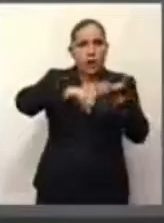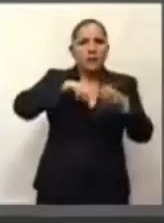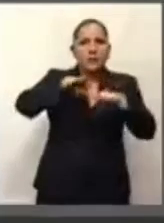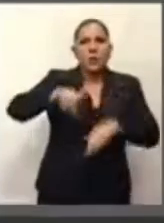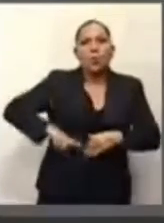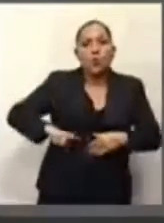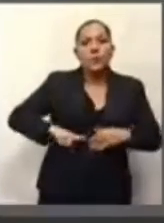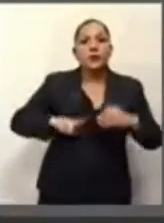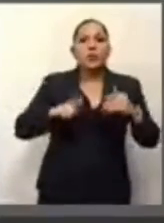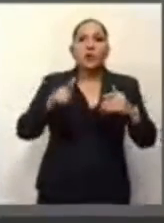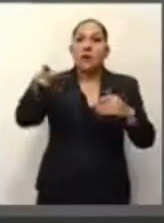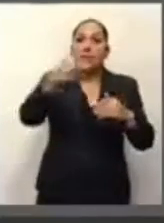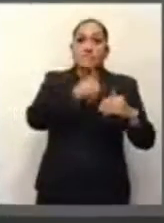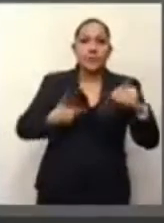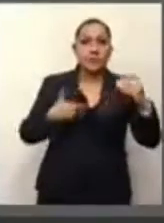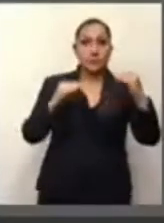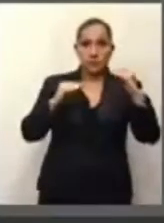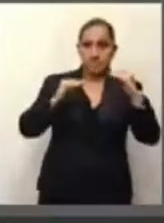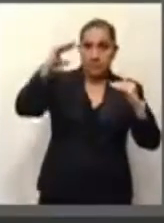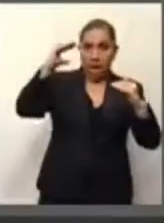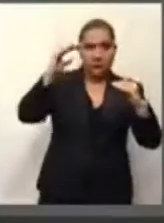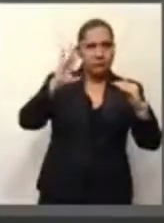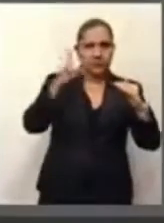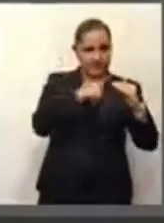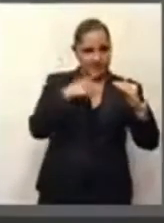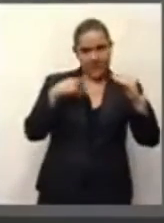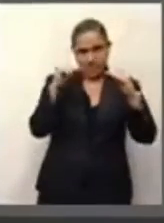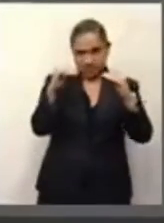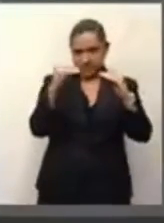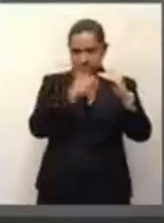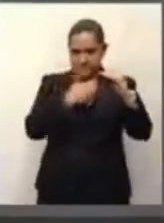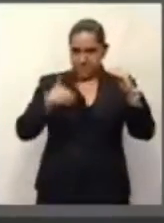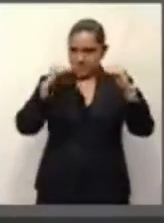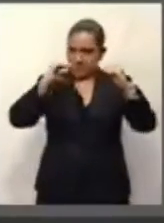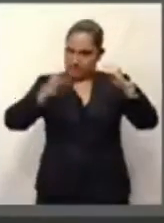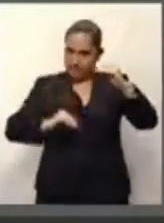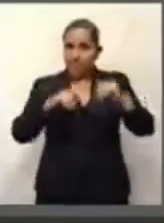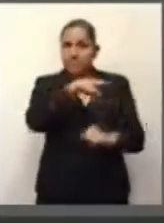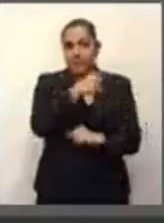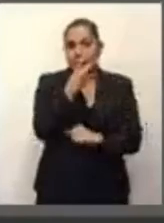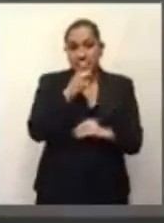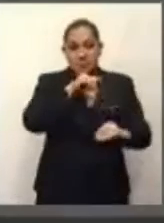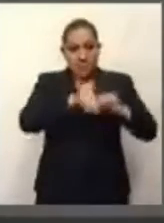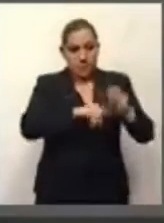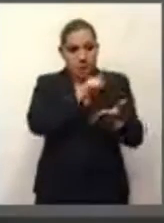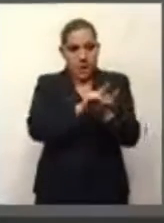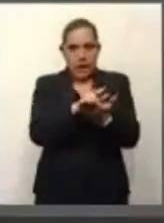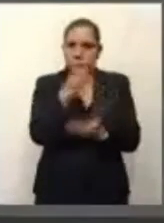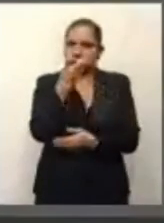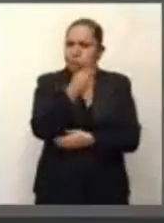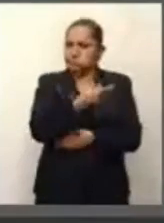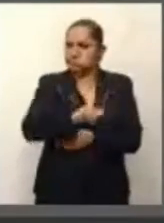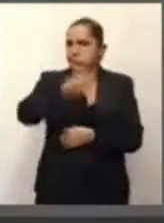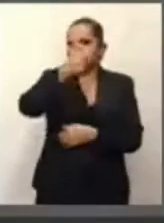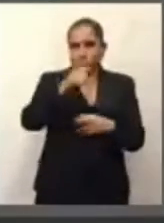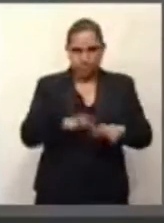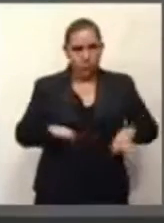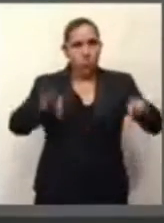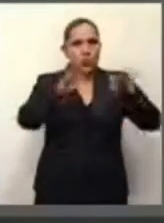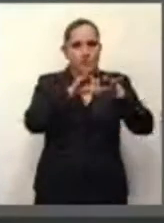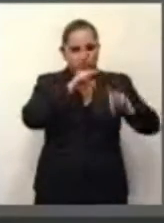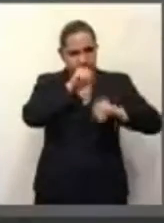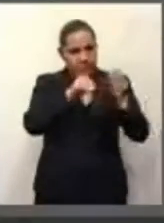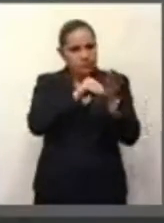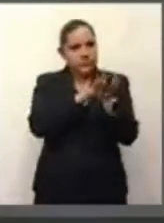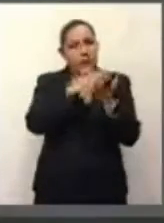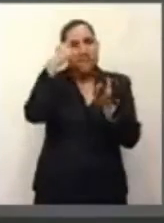del presidente de la República. Se trata del primer ordenamiento de gran calado aprobado por esta legislatura, que reglamenta los